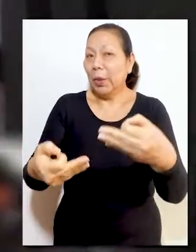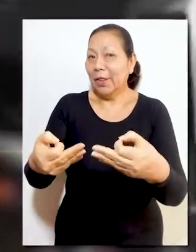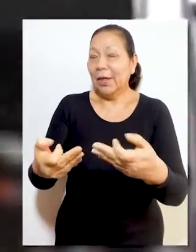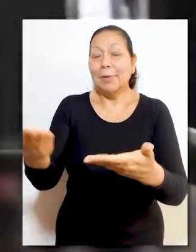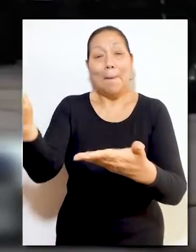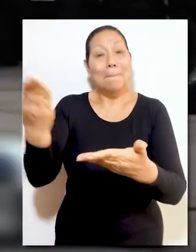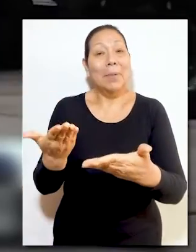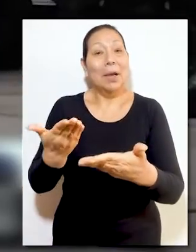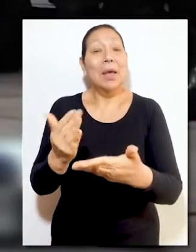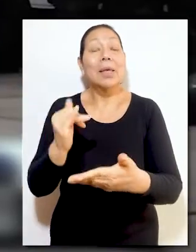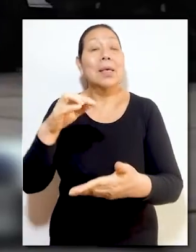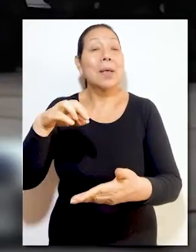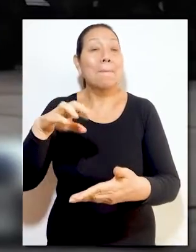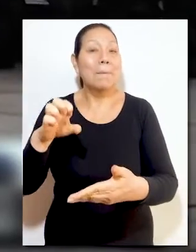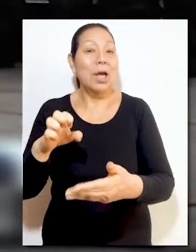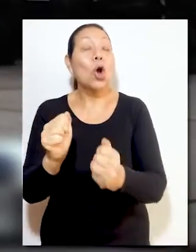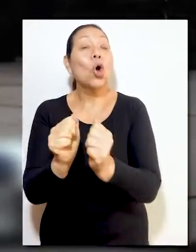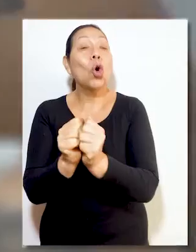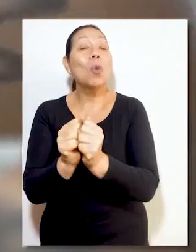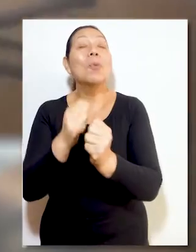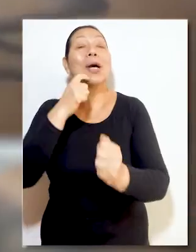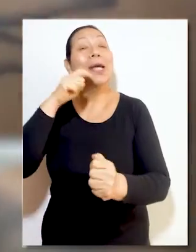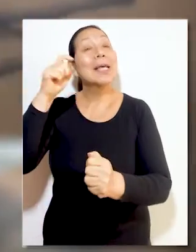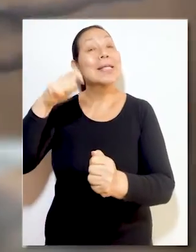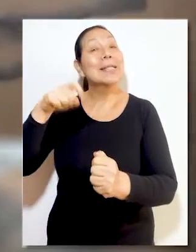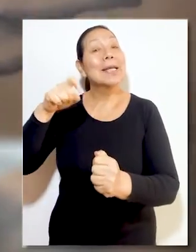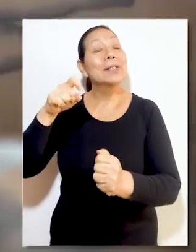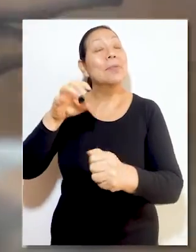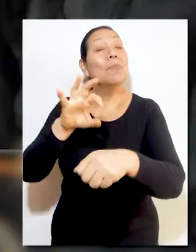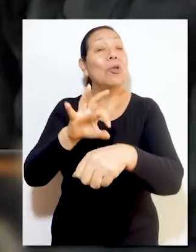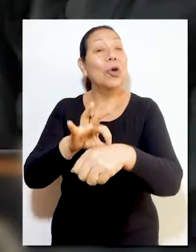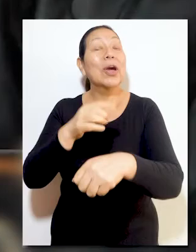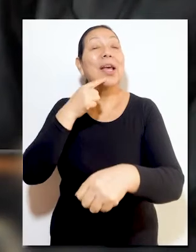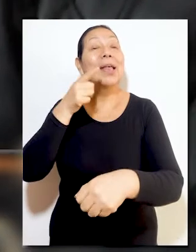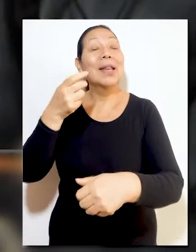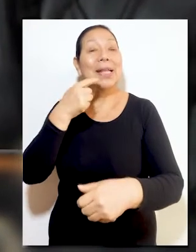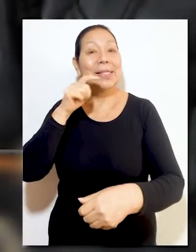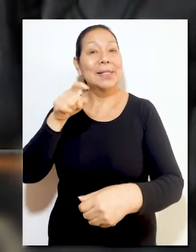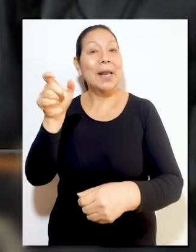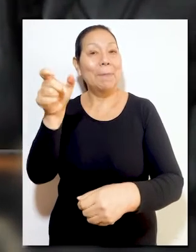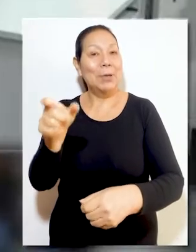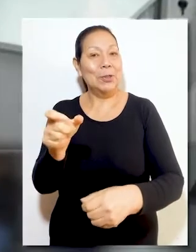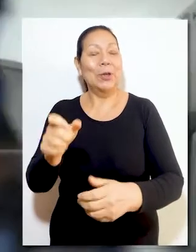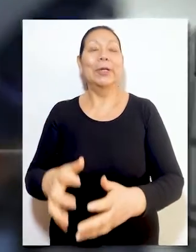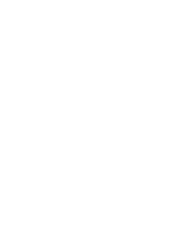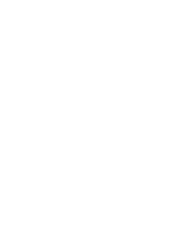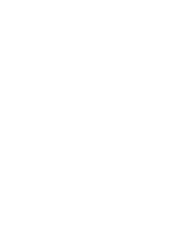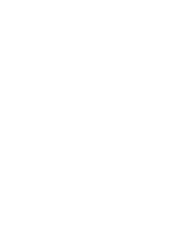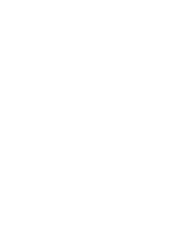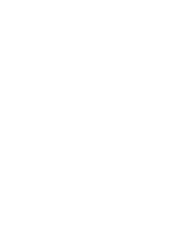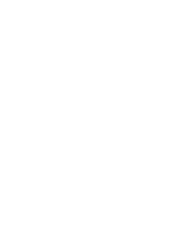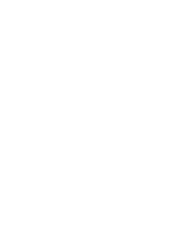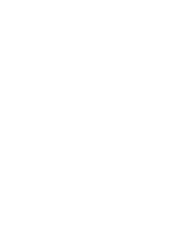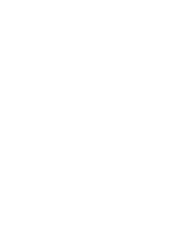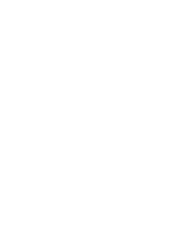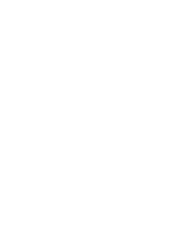el órgano jurisdiccional en coordinación con el INPE, conforme a las necesidades médicas del interno.